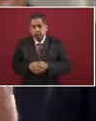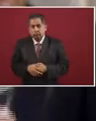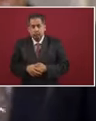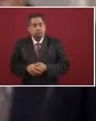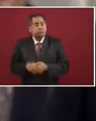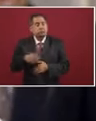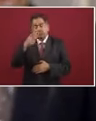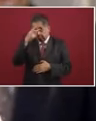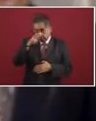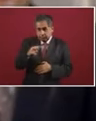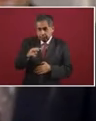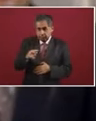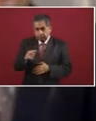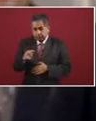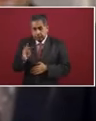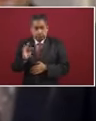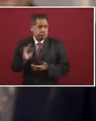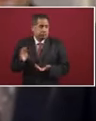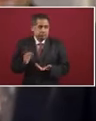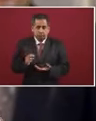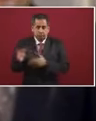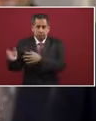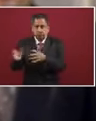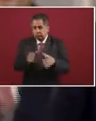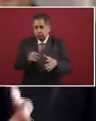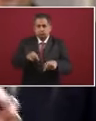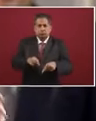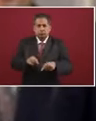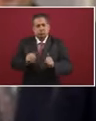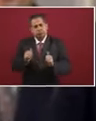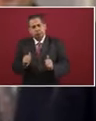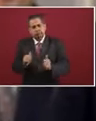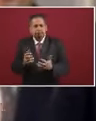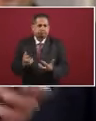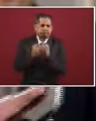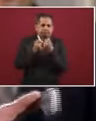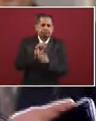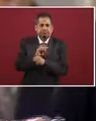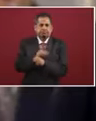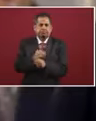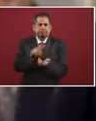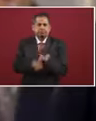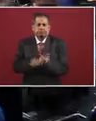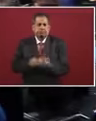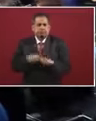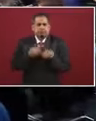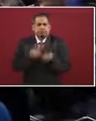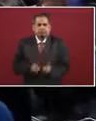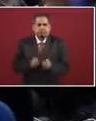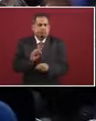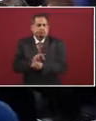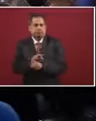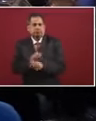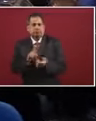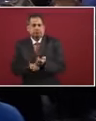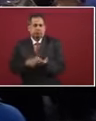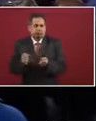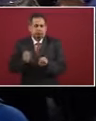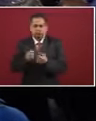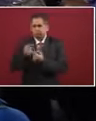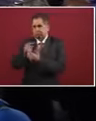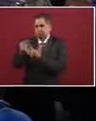se puede asegurar que estará bien, será segura su estancia aquí, si es que pudiera hacerlo, con todas